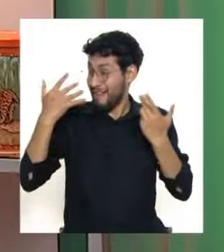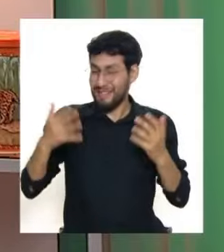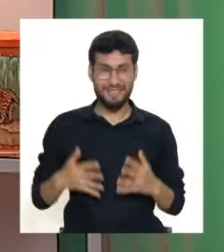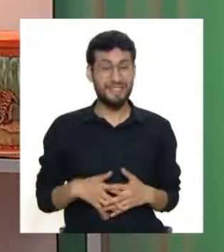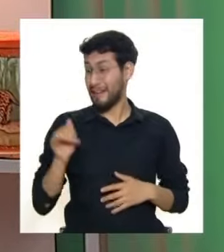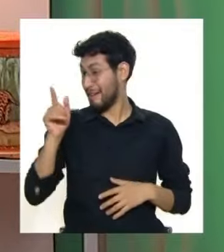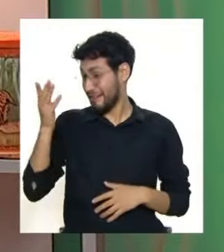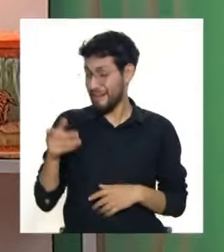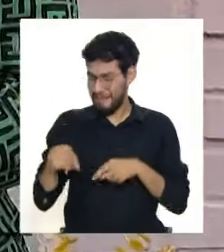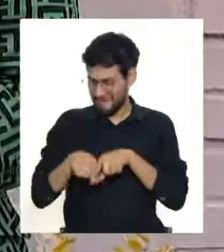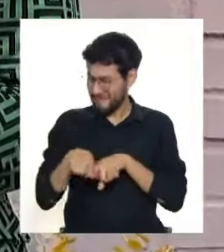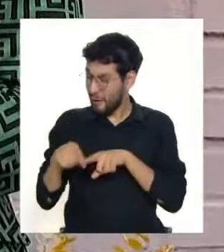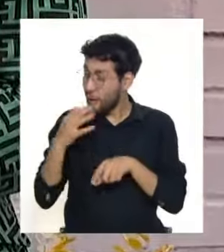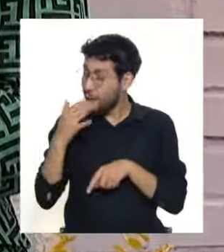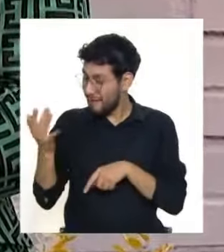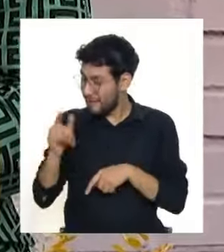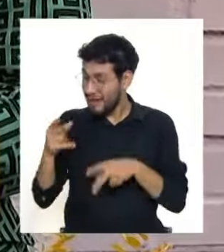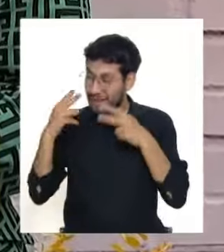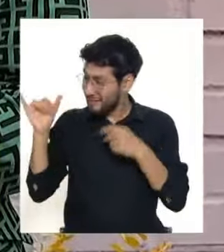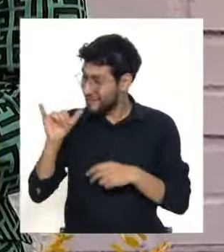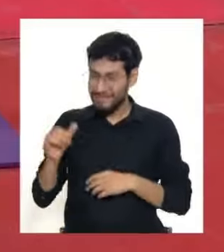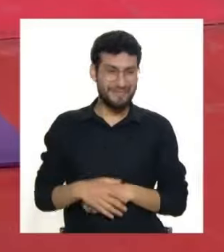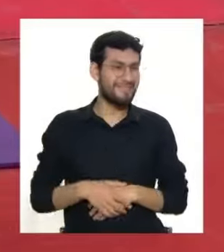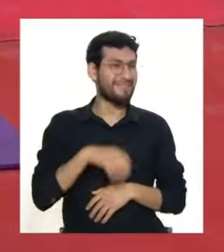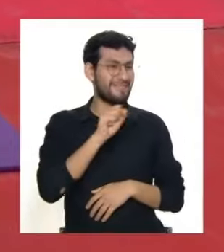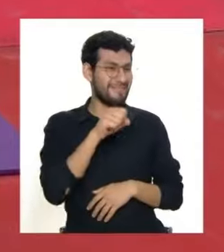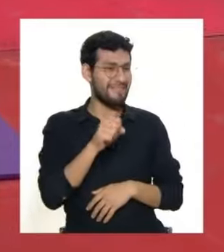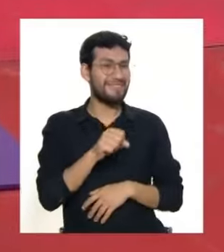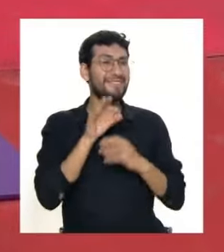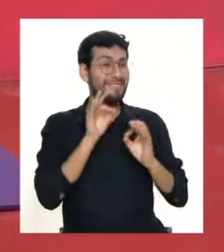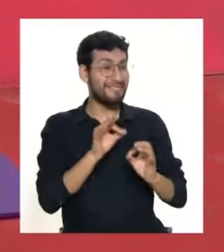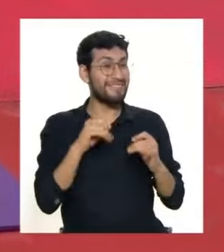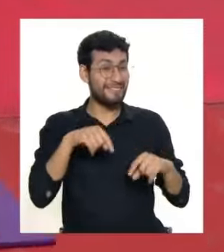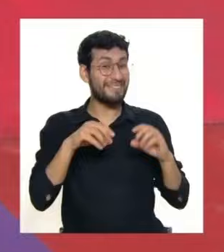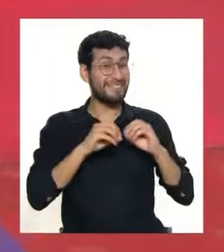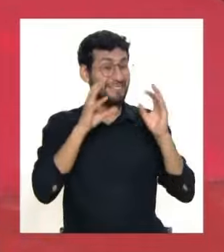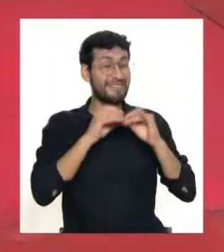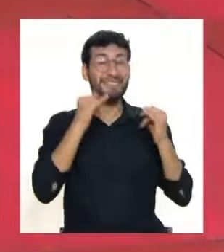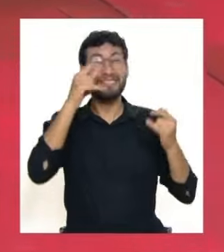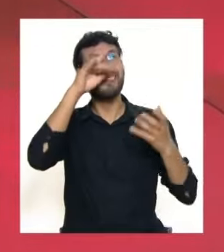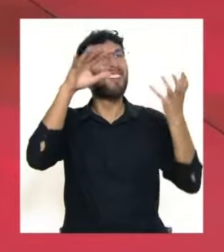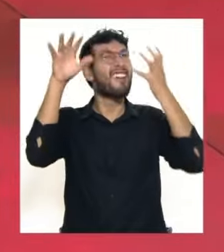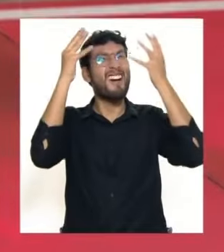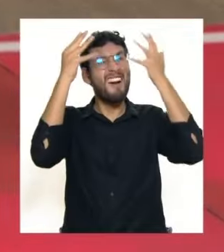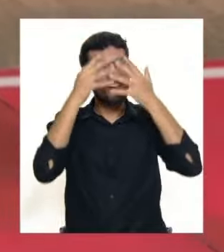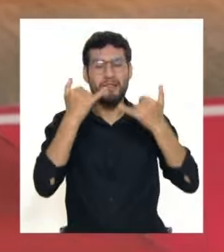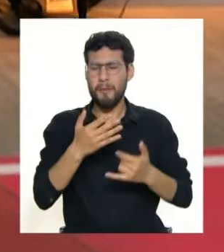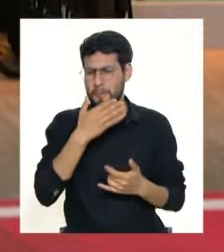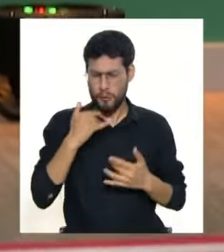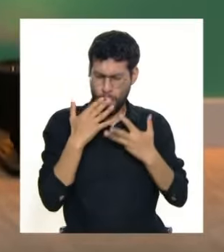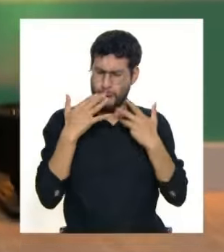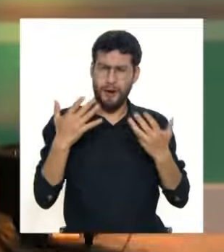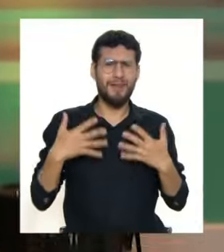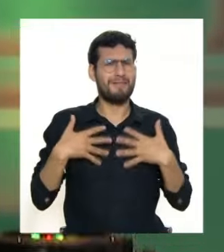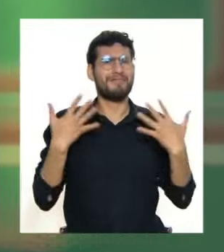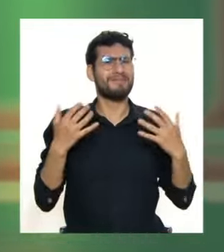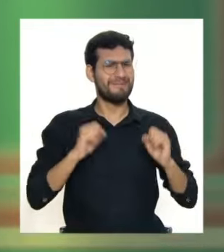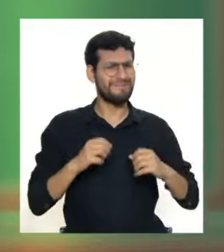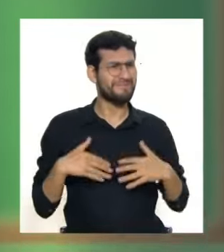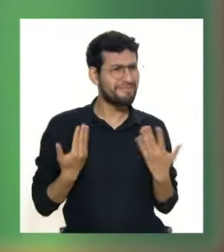como tus medias, que es colorida como la selva. Así es. Justamente en estos días grises hay que tratar de usar colores como para